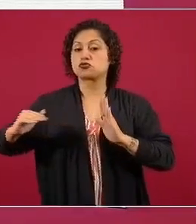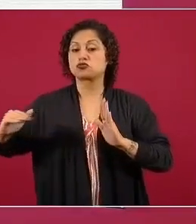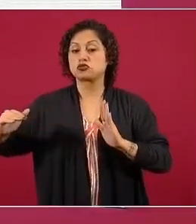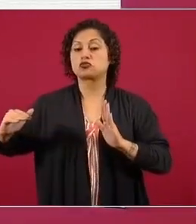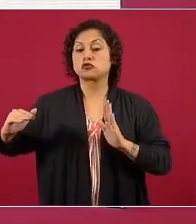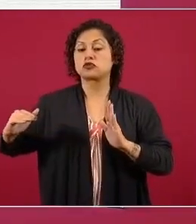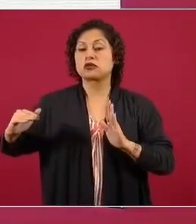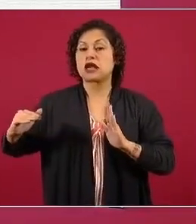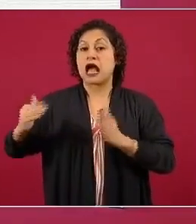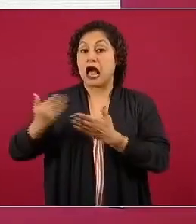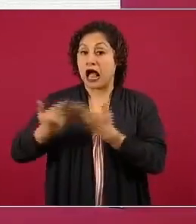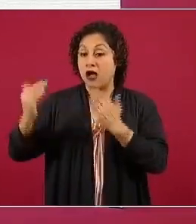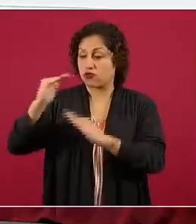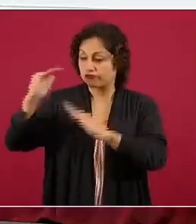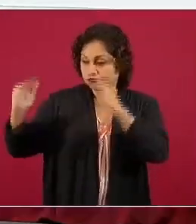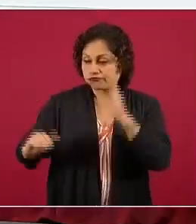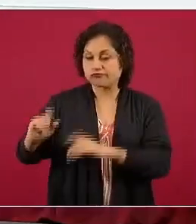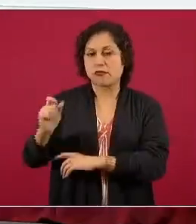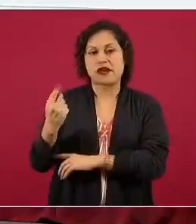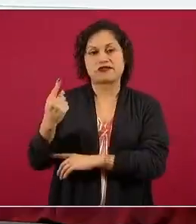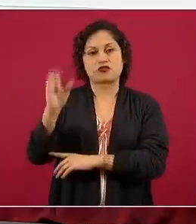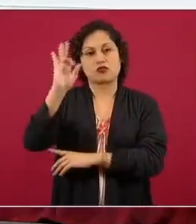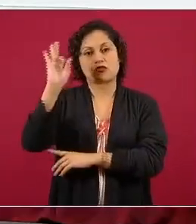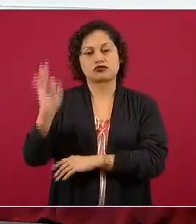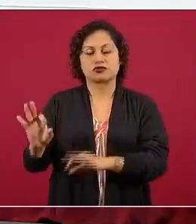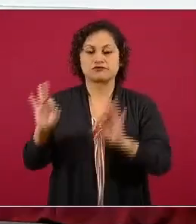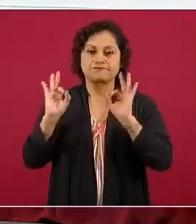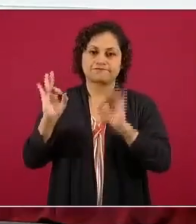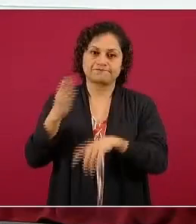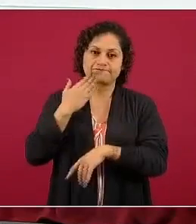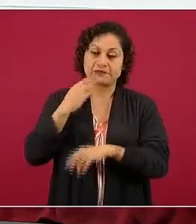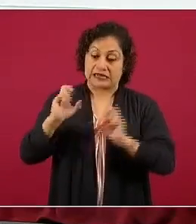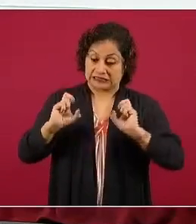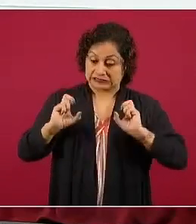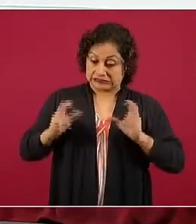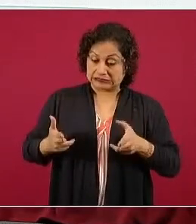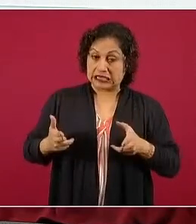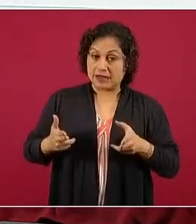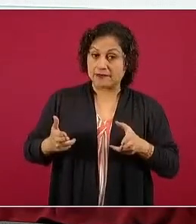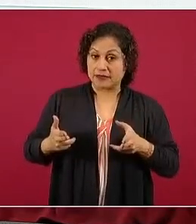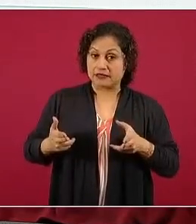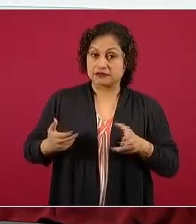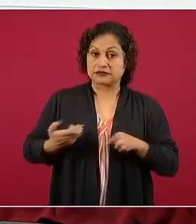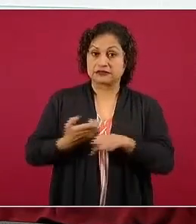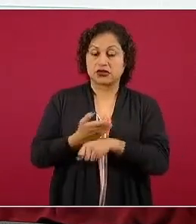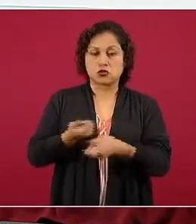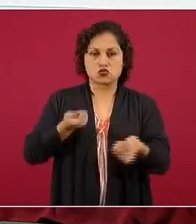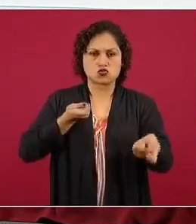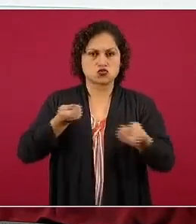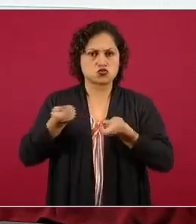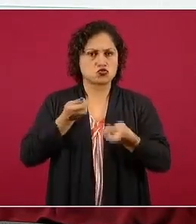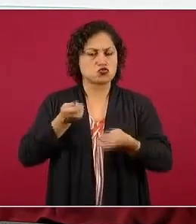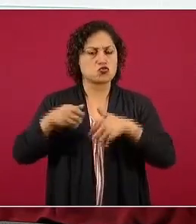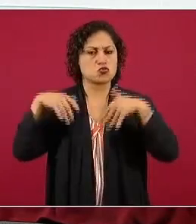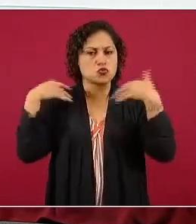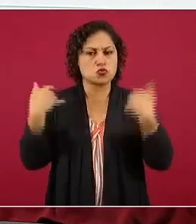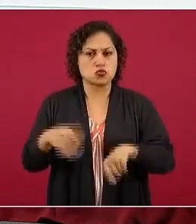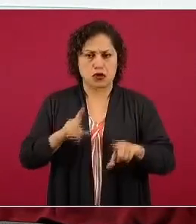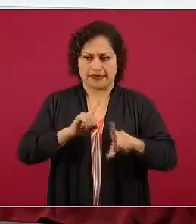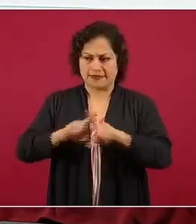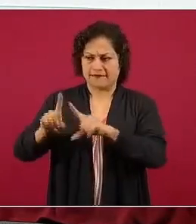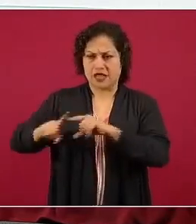en un menos 21% y pues, Chiapas son de esos estados donde hay un control muy importante, hay una serie de